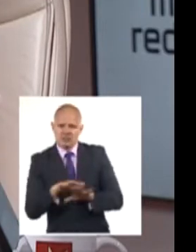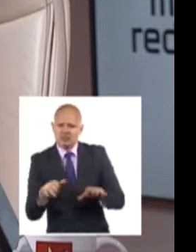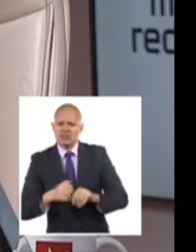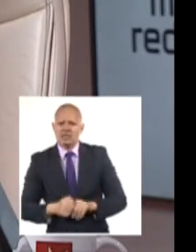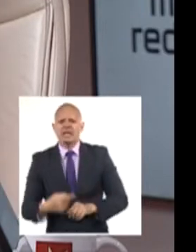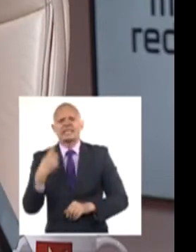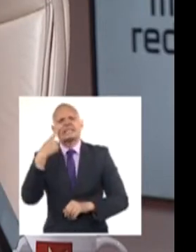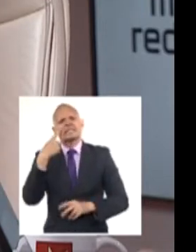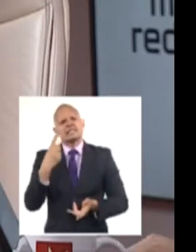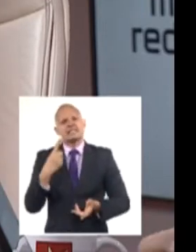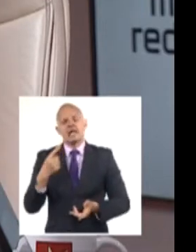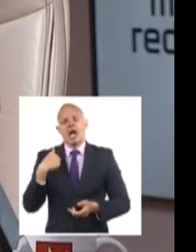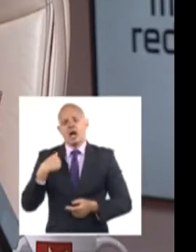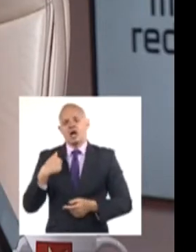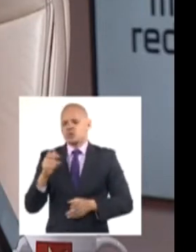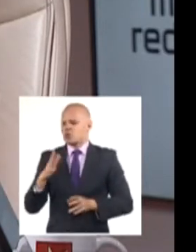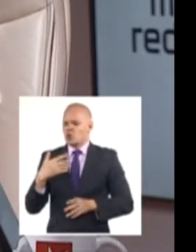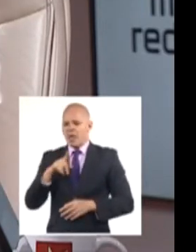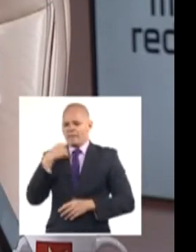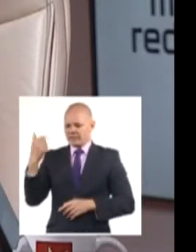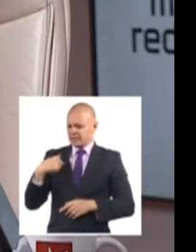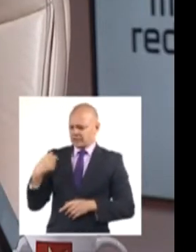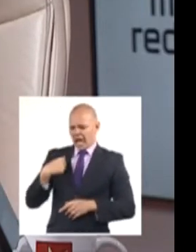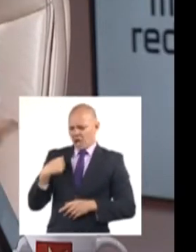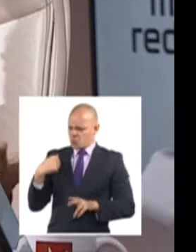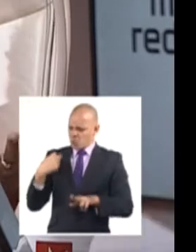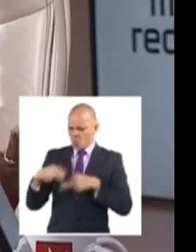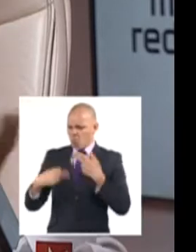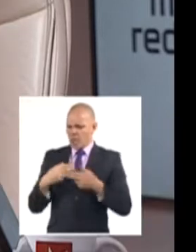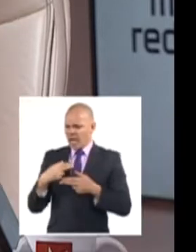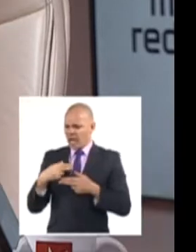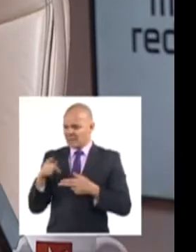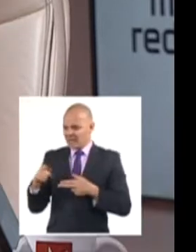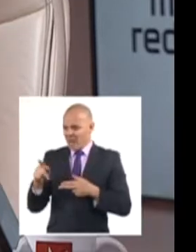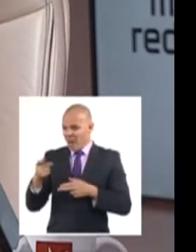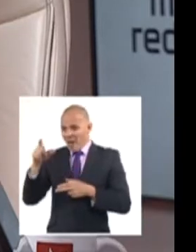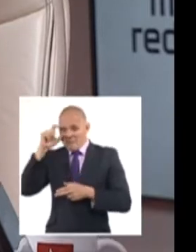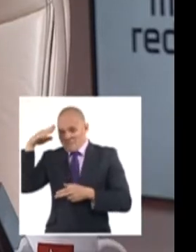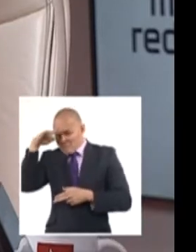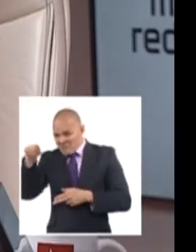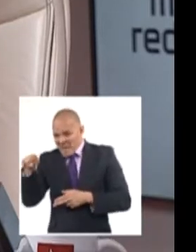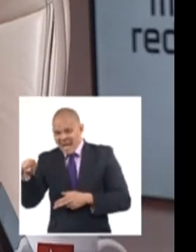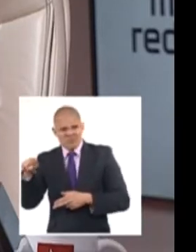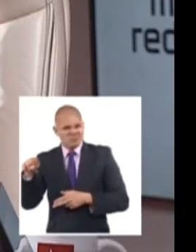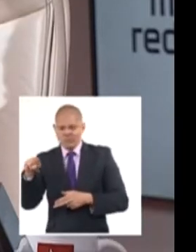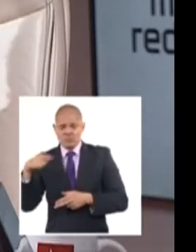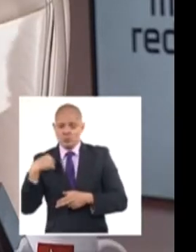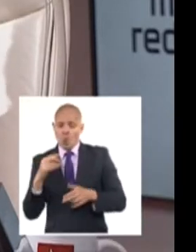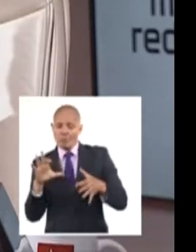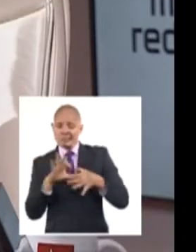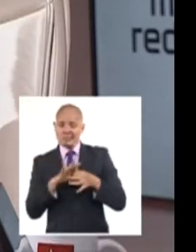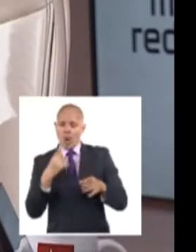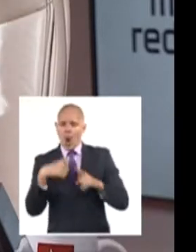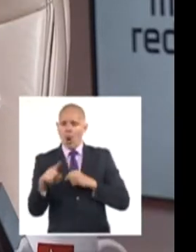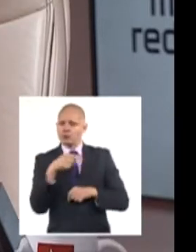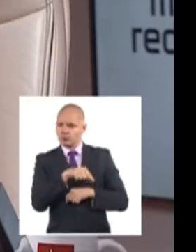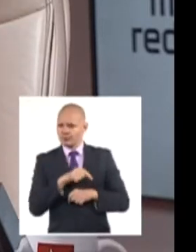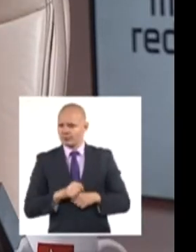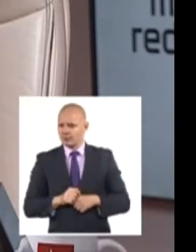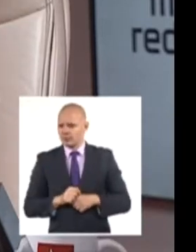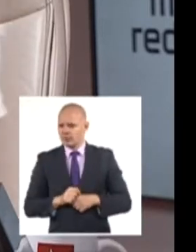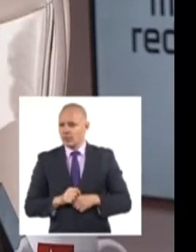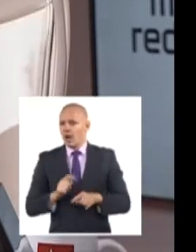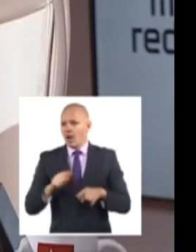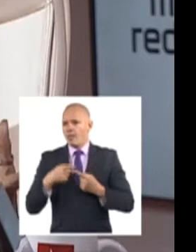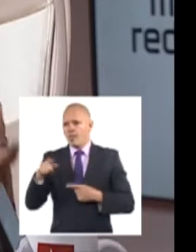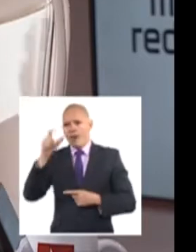de hernández complemente la derecha se va a unir para detener a un hombre como petro que tiene un programa de camps que tiene un programa de campaña que tiene un